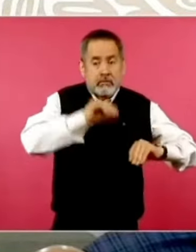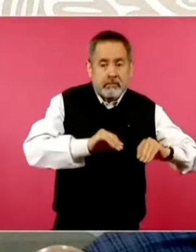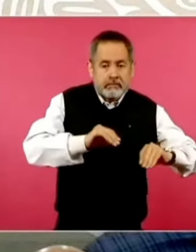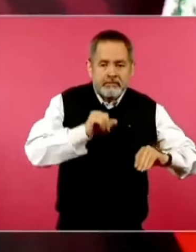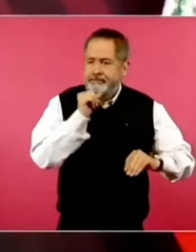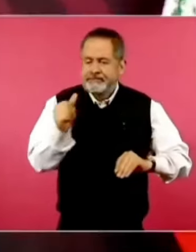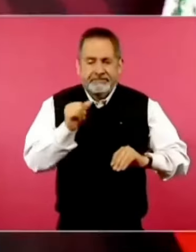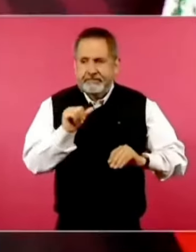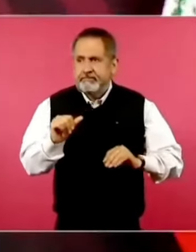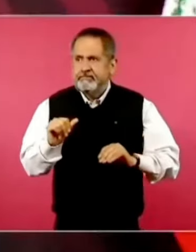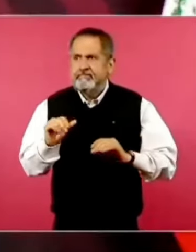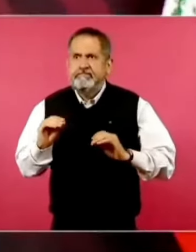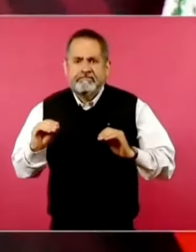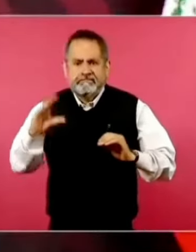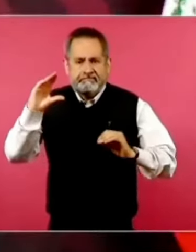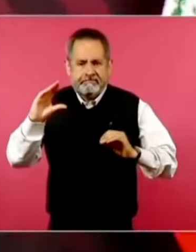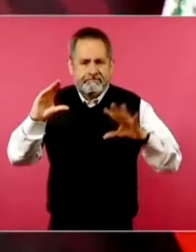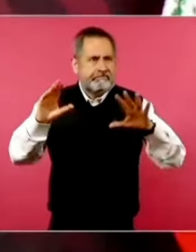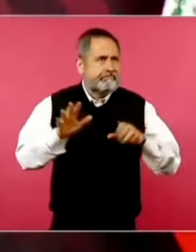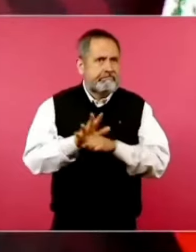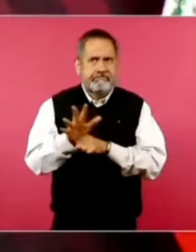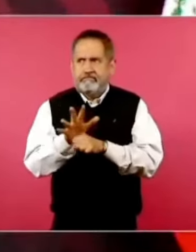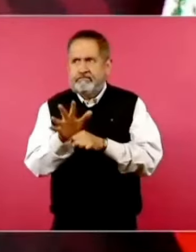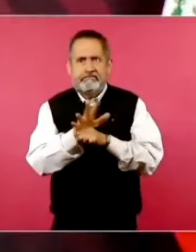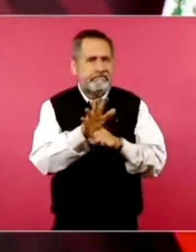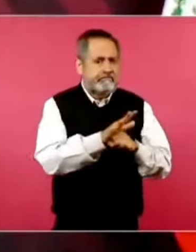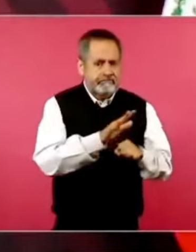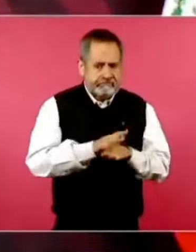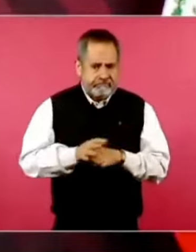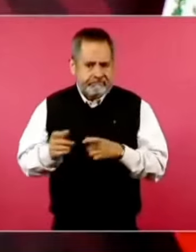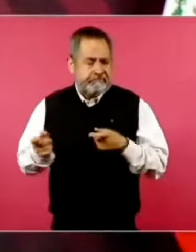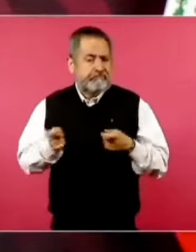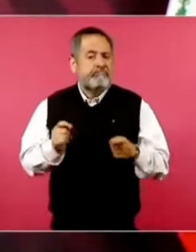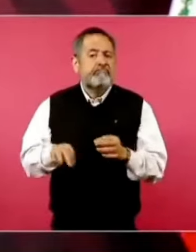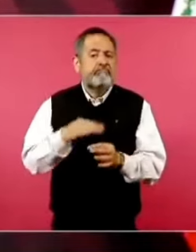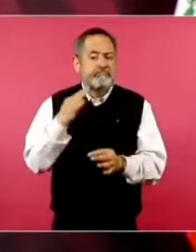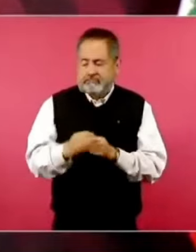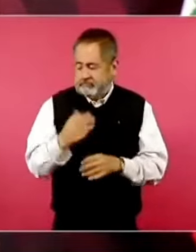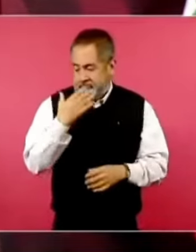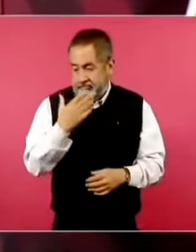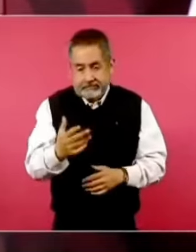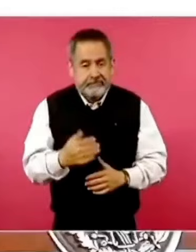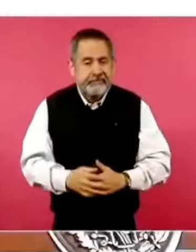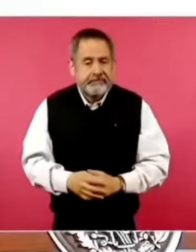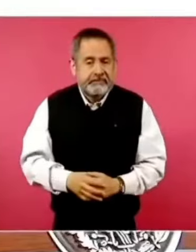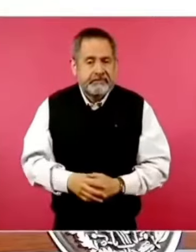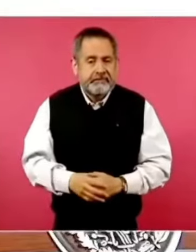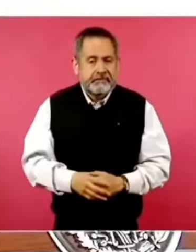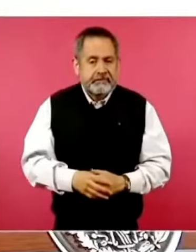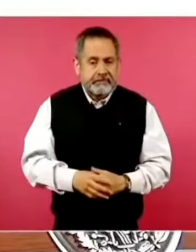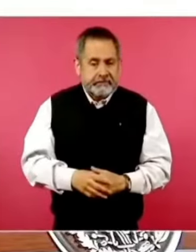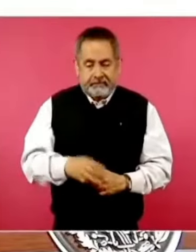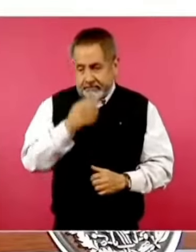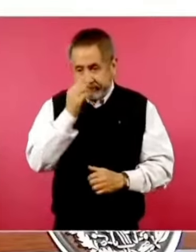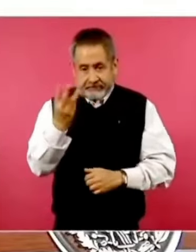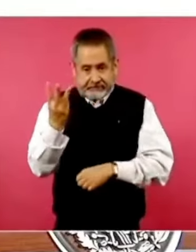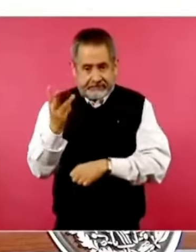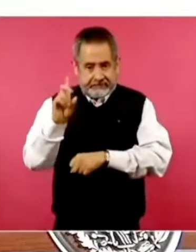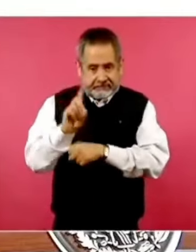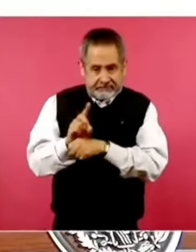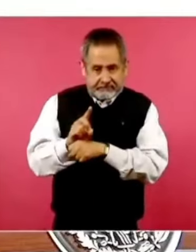apagones generalizados todo controlado Y eso solo TR días y